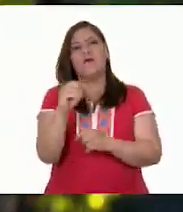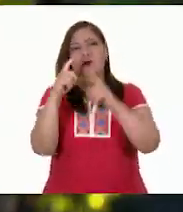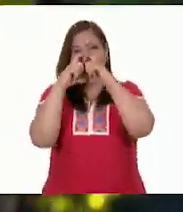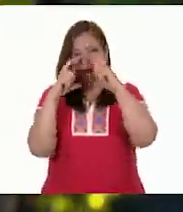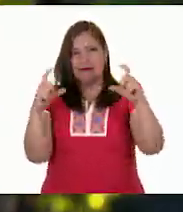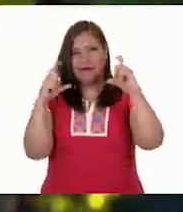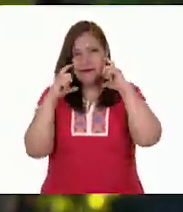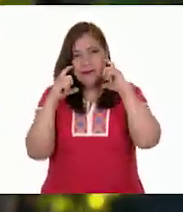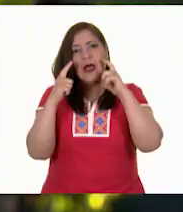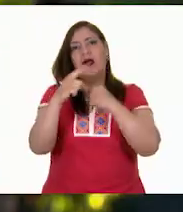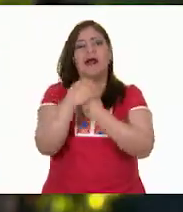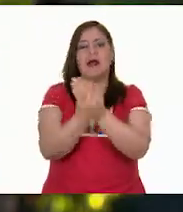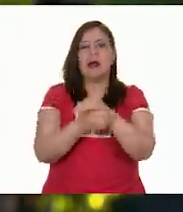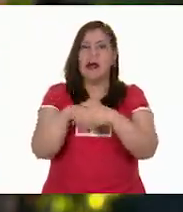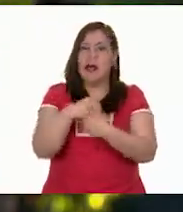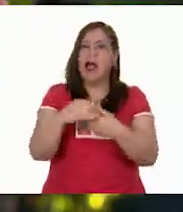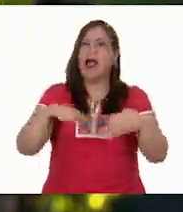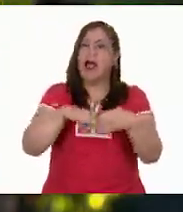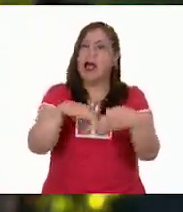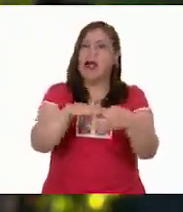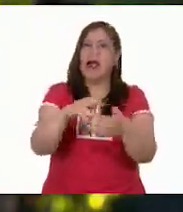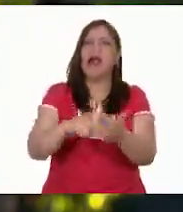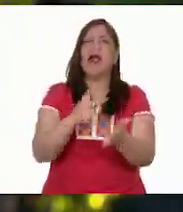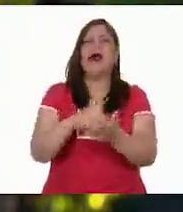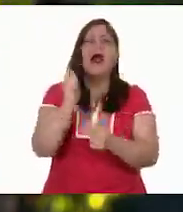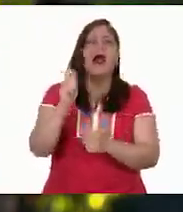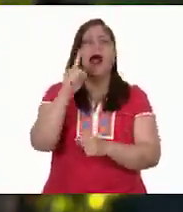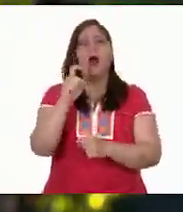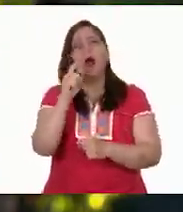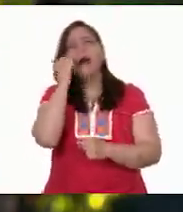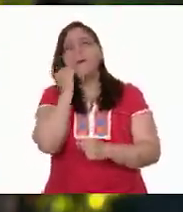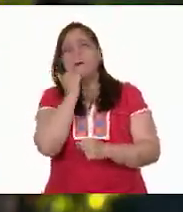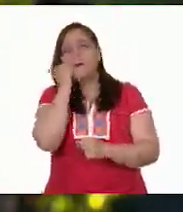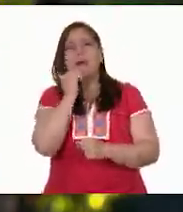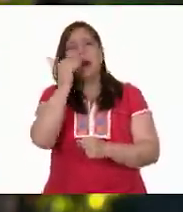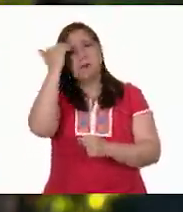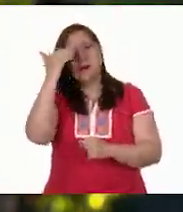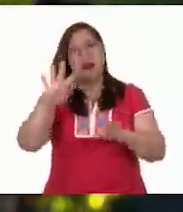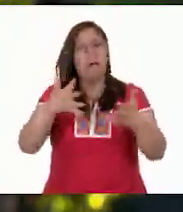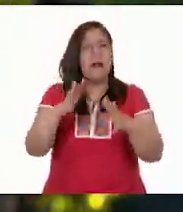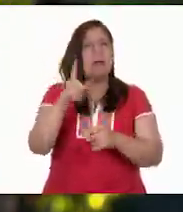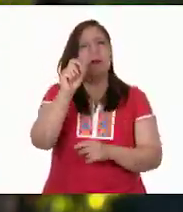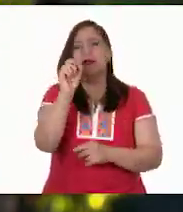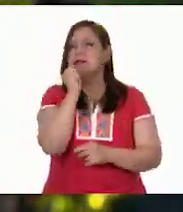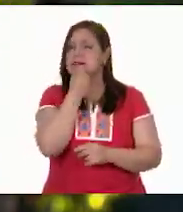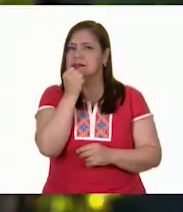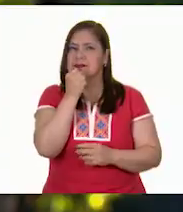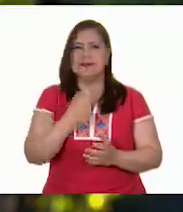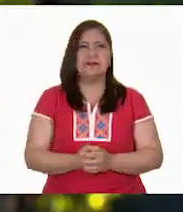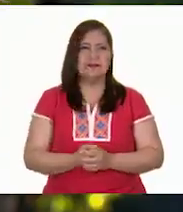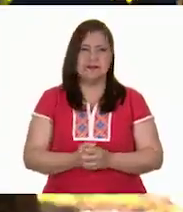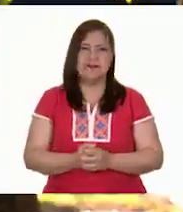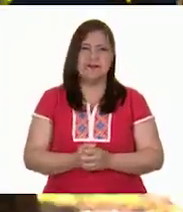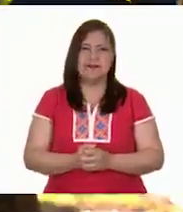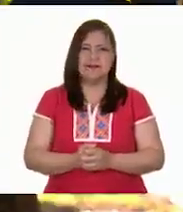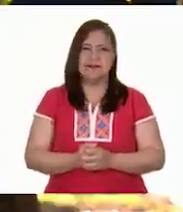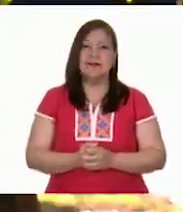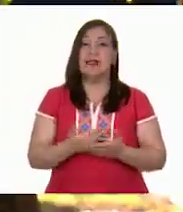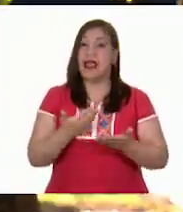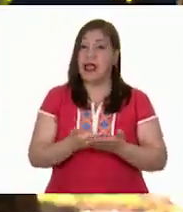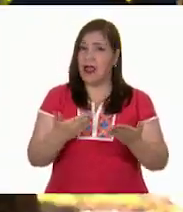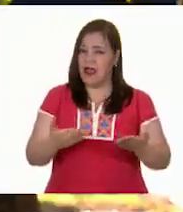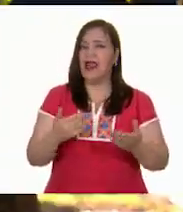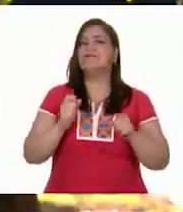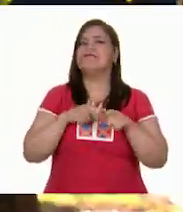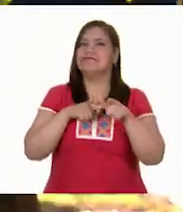cubrebocas. Lava tus manos frecuentemente con agua y con jabón por lo menos durante 20 segundos. Ahora